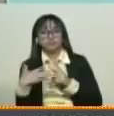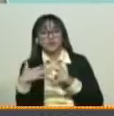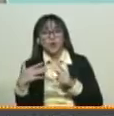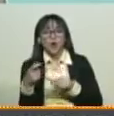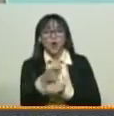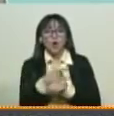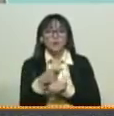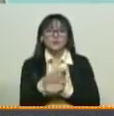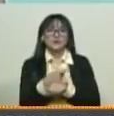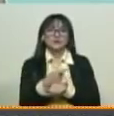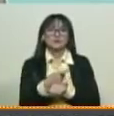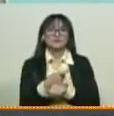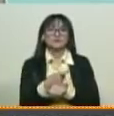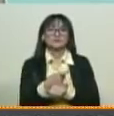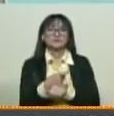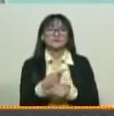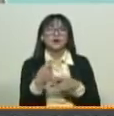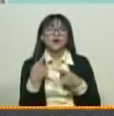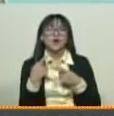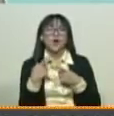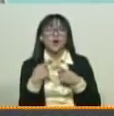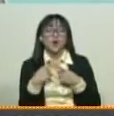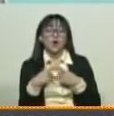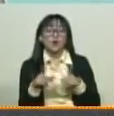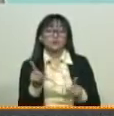señor Varela, que es otro que está